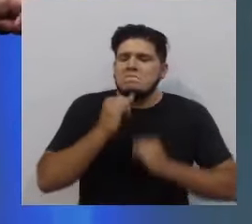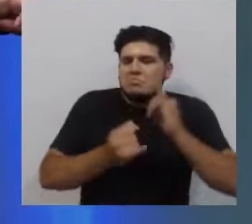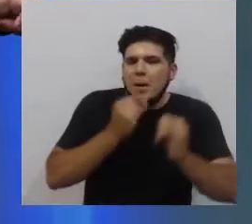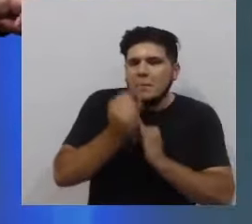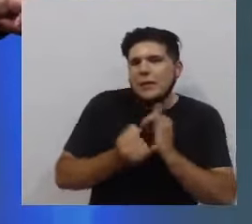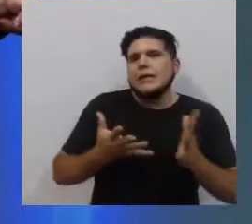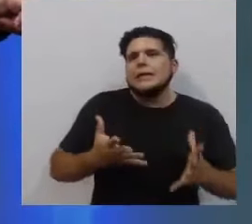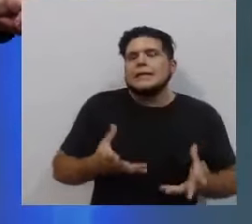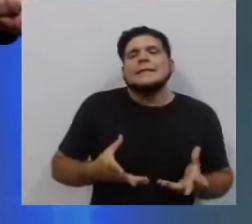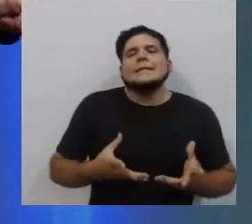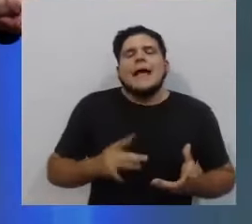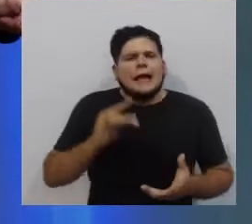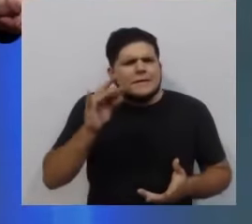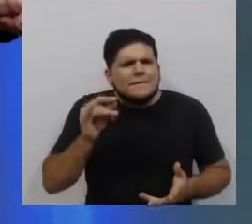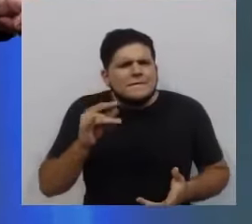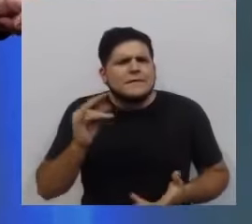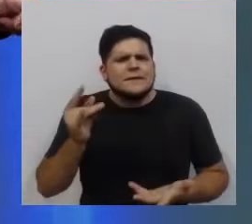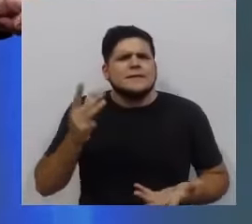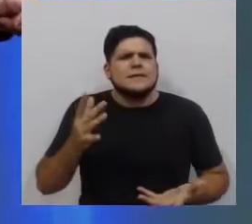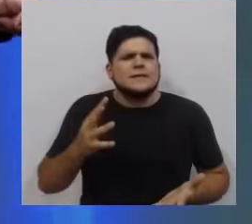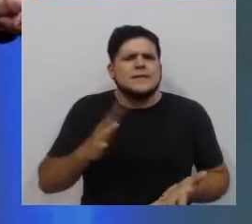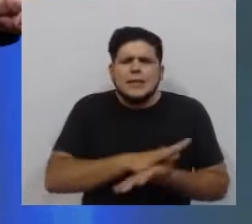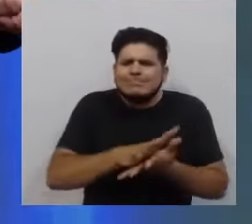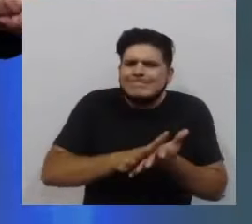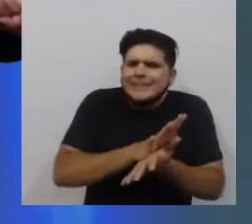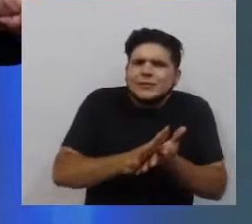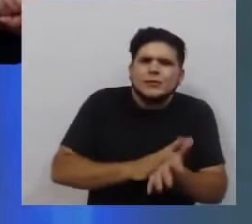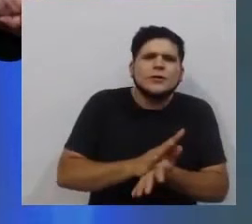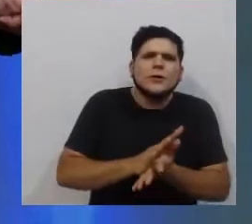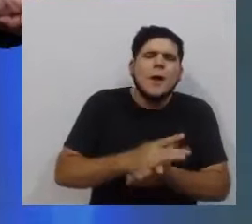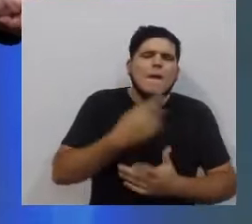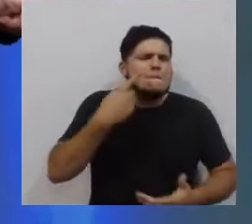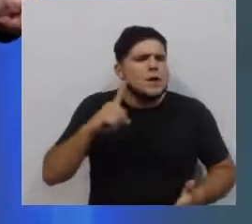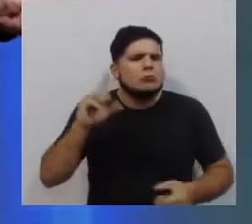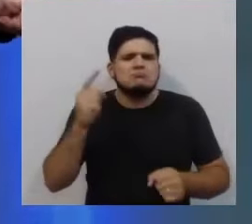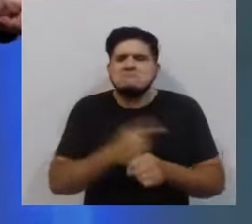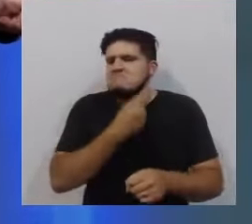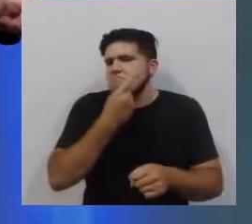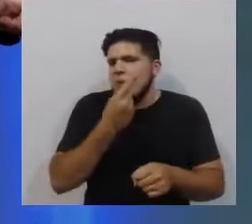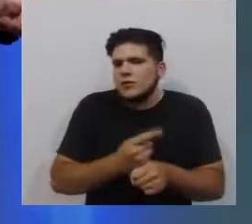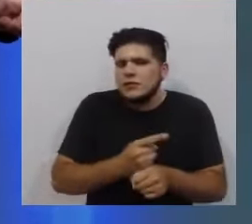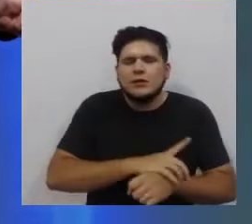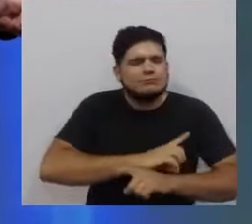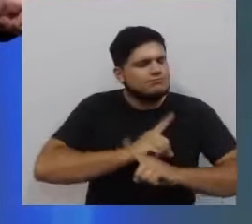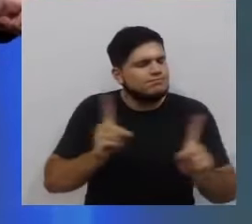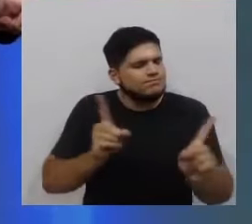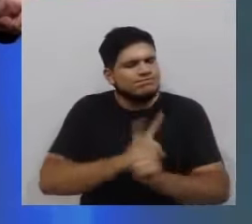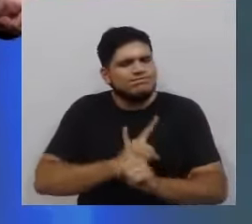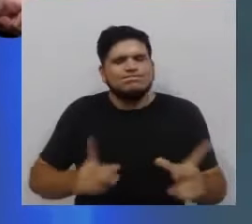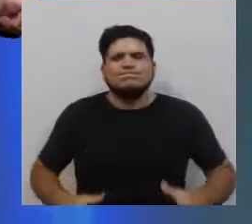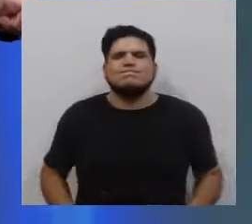como un constructor como un hombre de visión un hombre de desafíos un hombre de